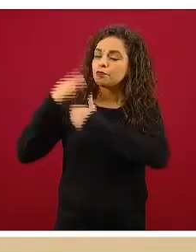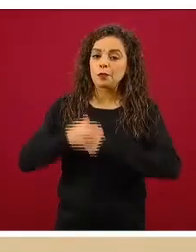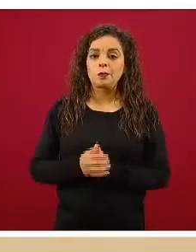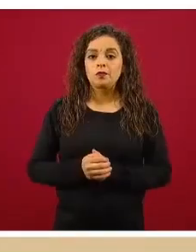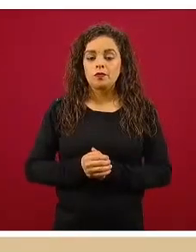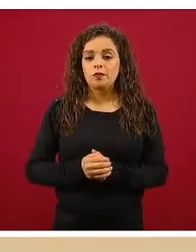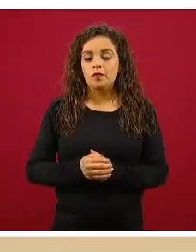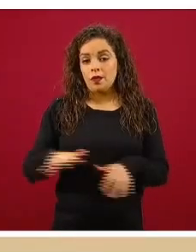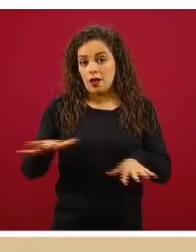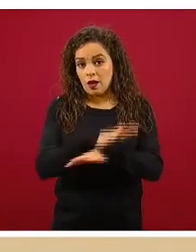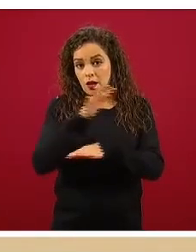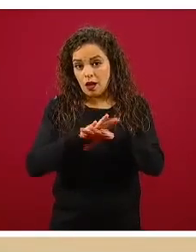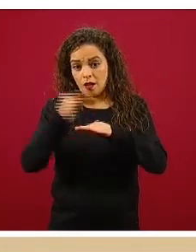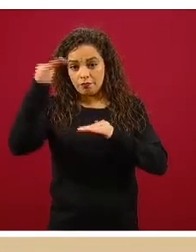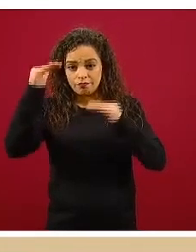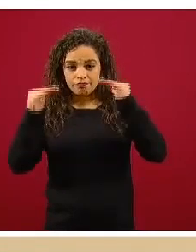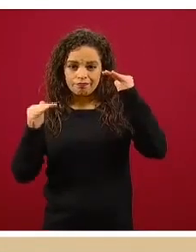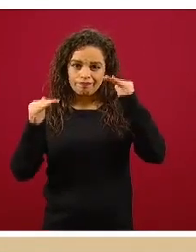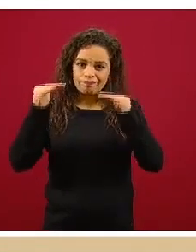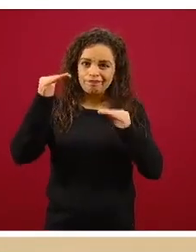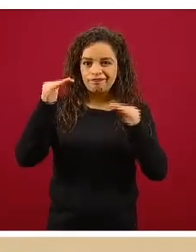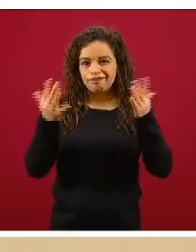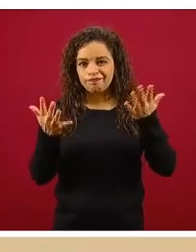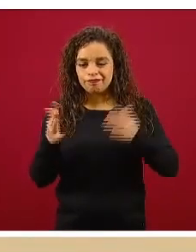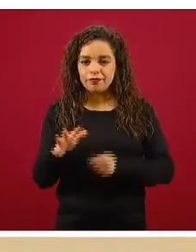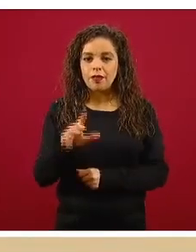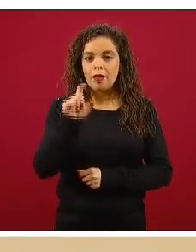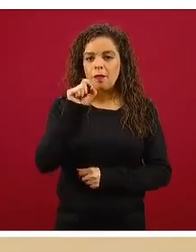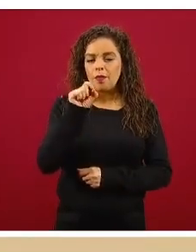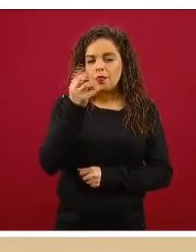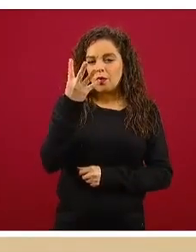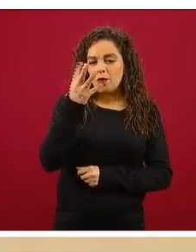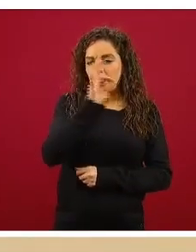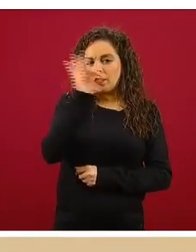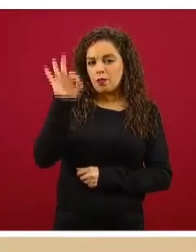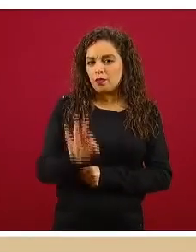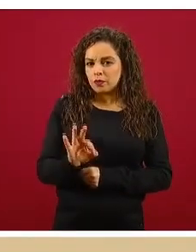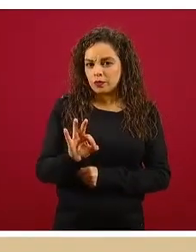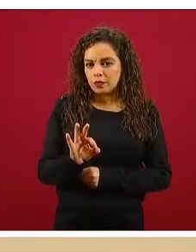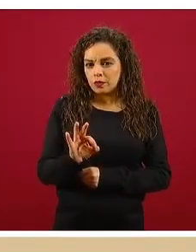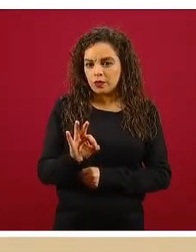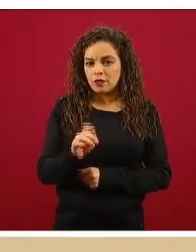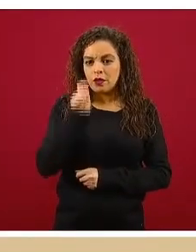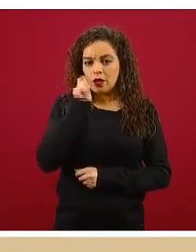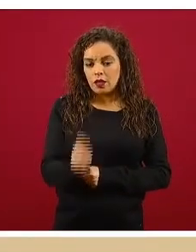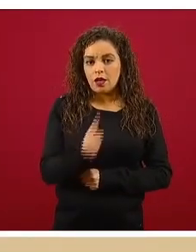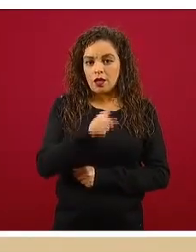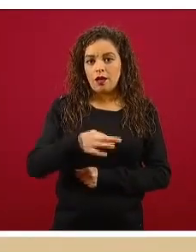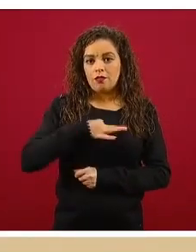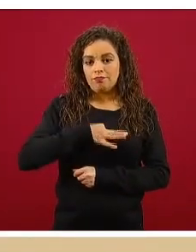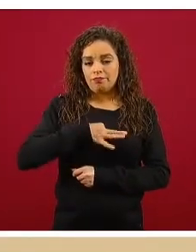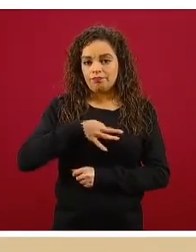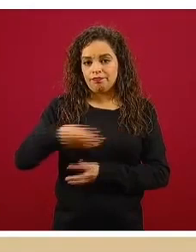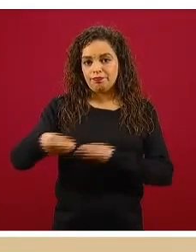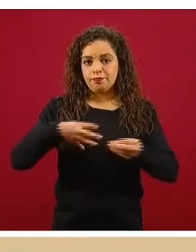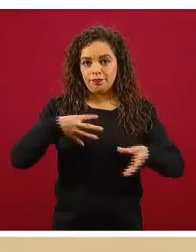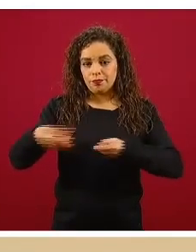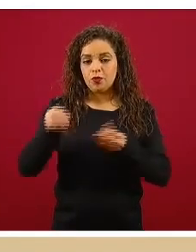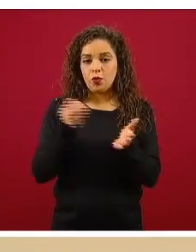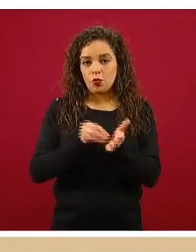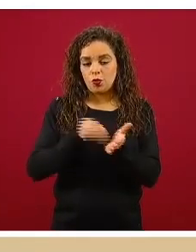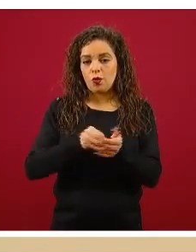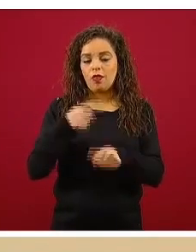mínima, prácticamente siguen un 24% los casos activos de la pandemia en el mundo y